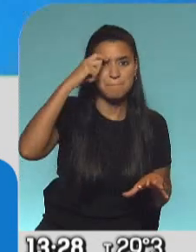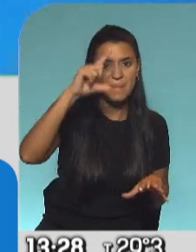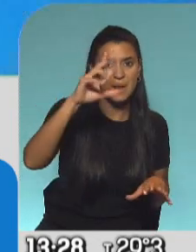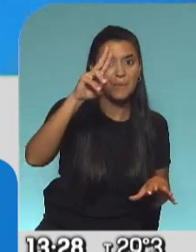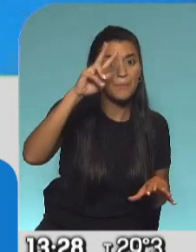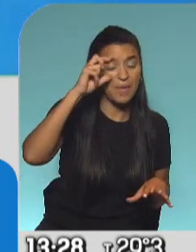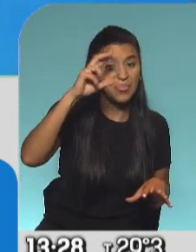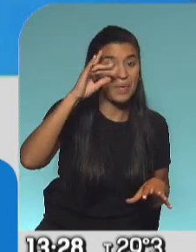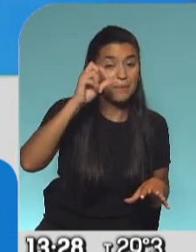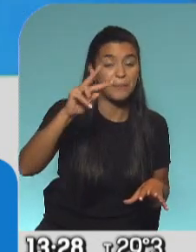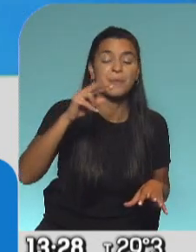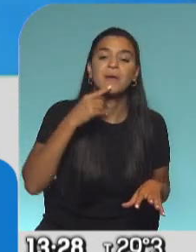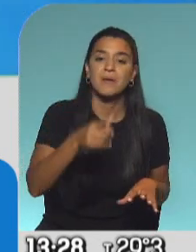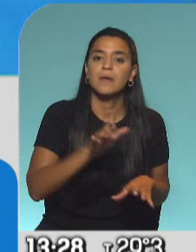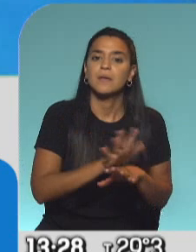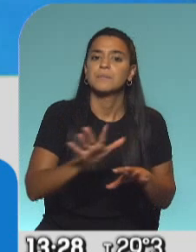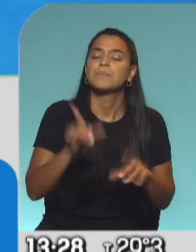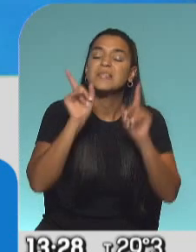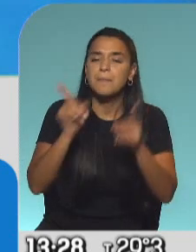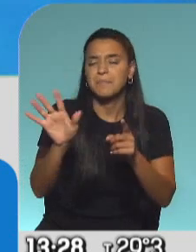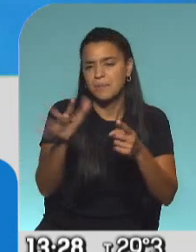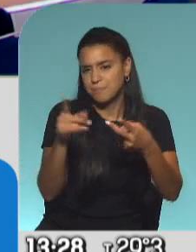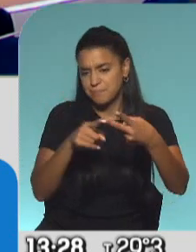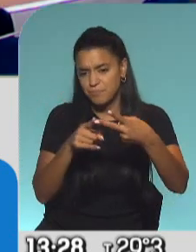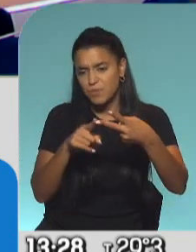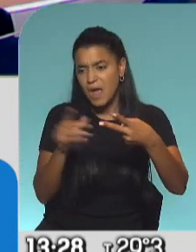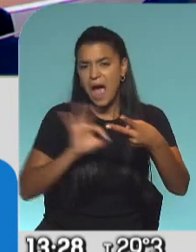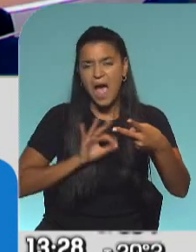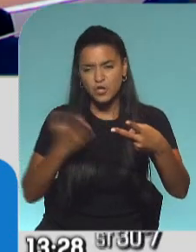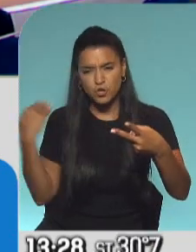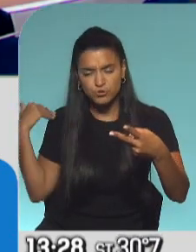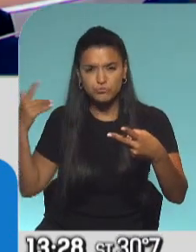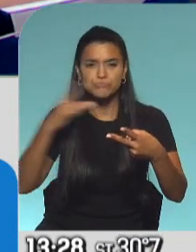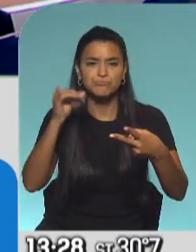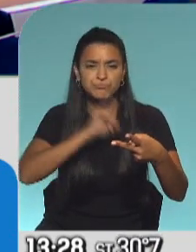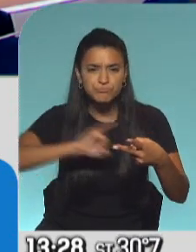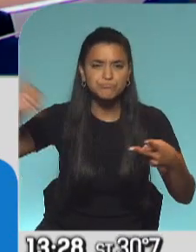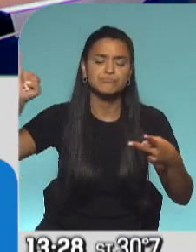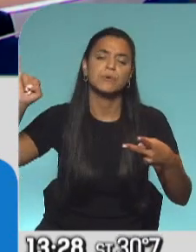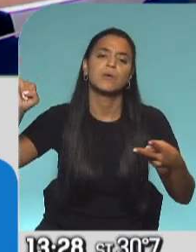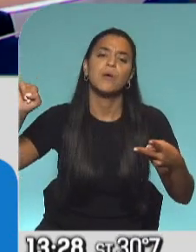generaron su reacción. Y por otro lado, hace cosa de un par de años publicó en Foreign Affairs